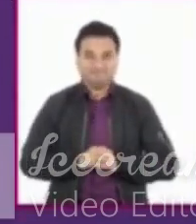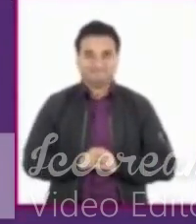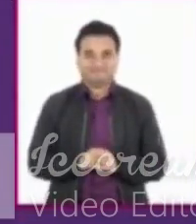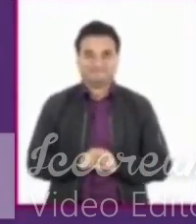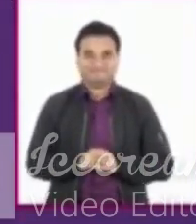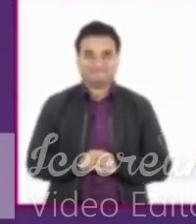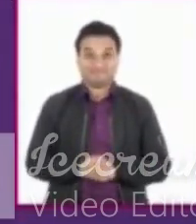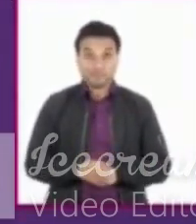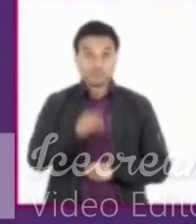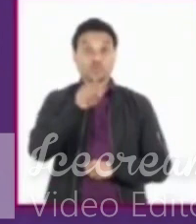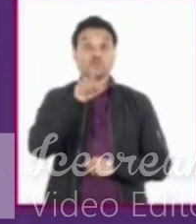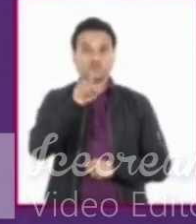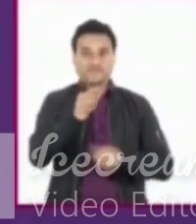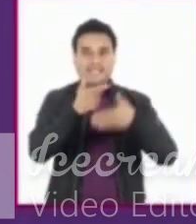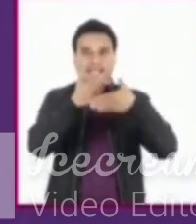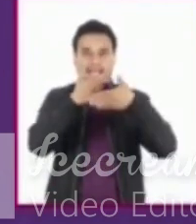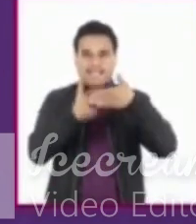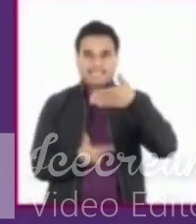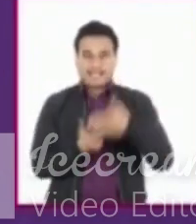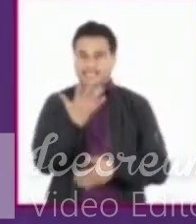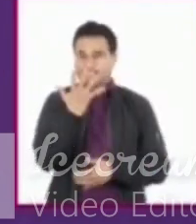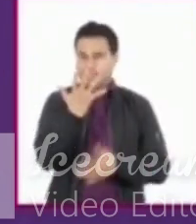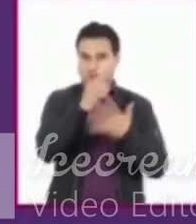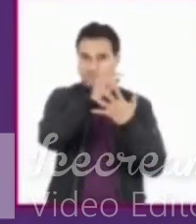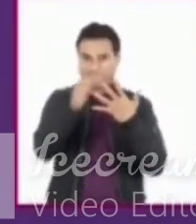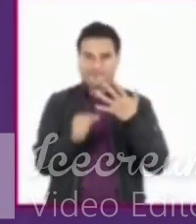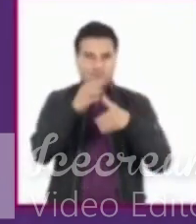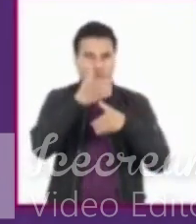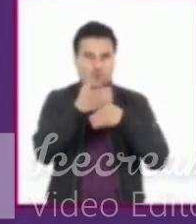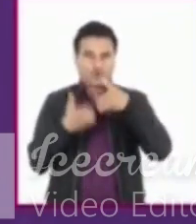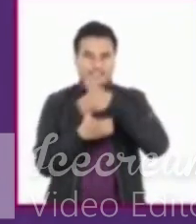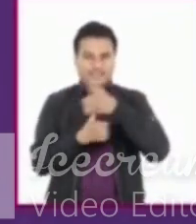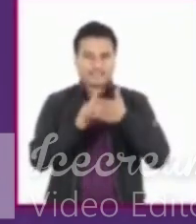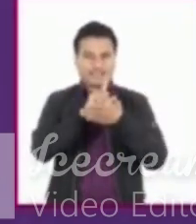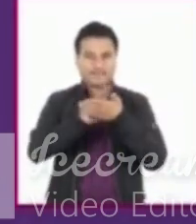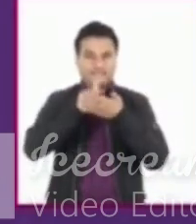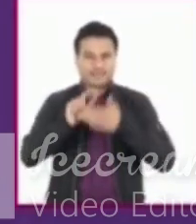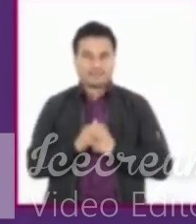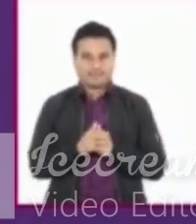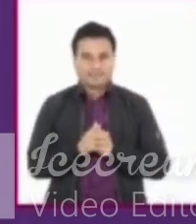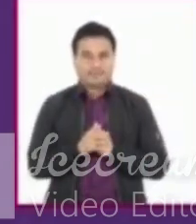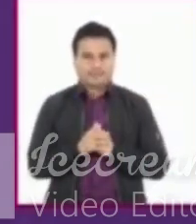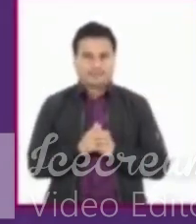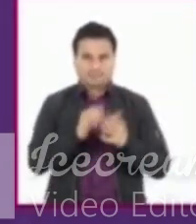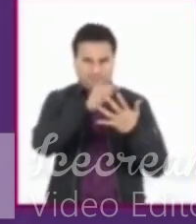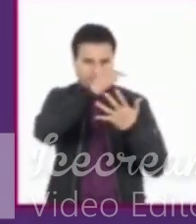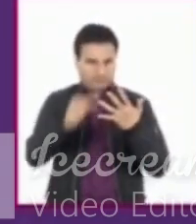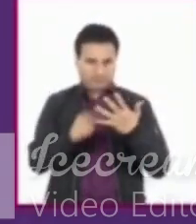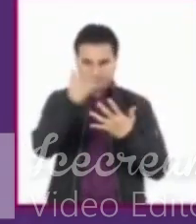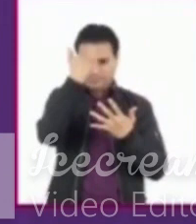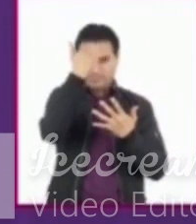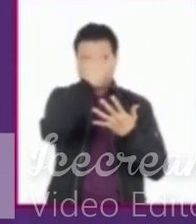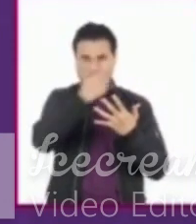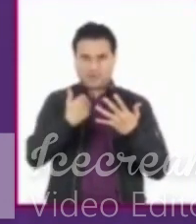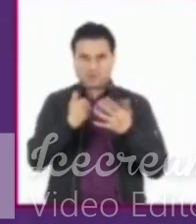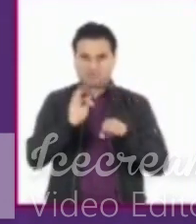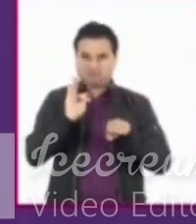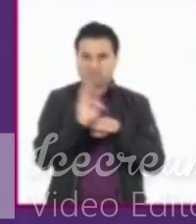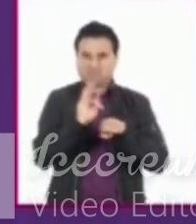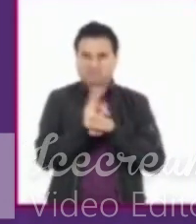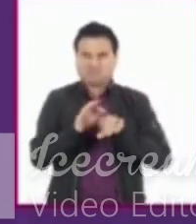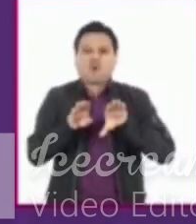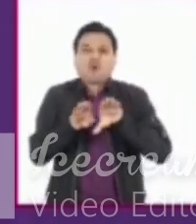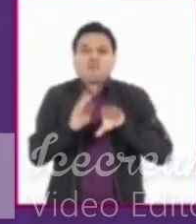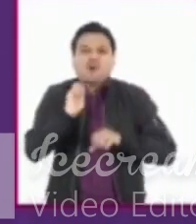Elaboren una lista de 5 productos de limpieza con los beneficios que aporta cada uno sistematicen la